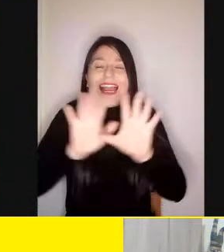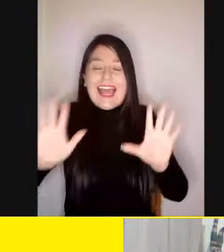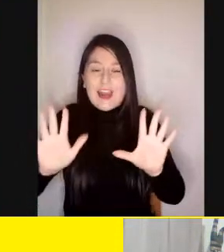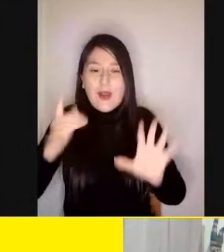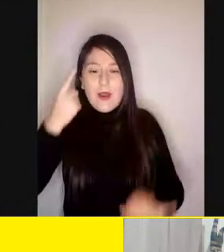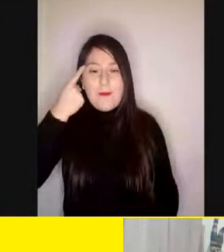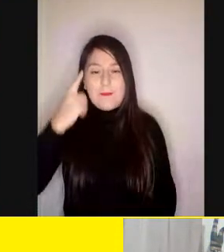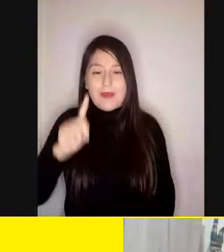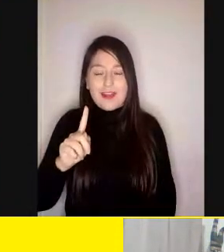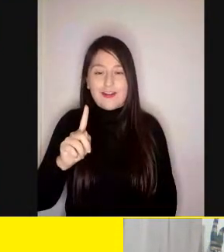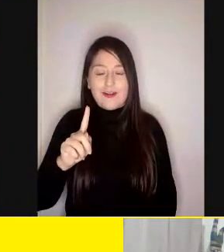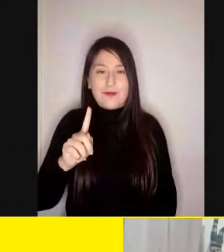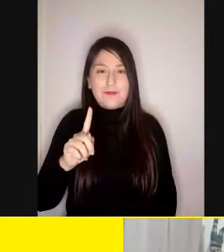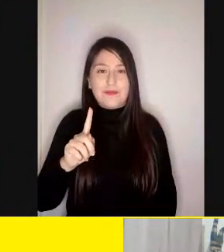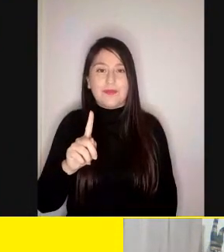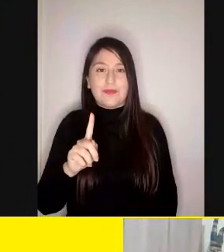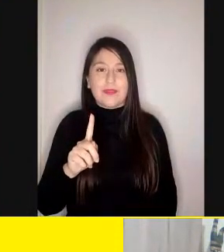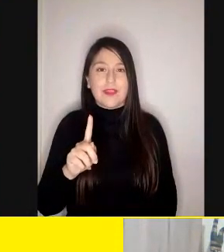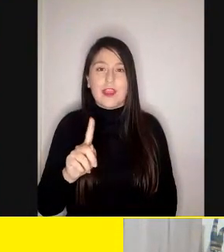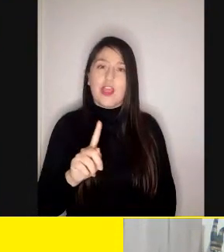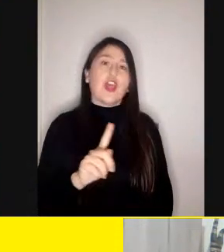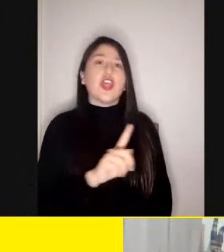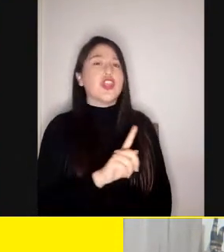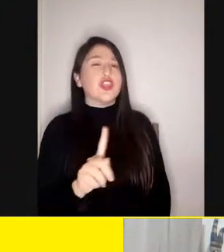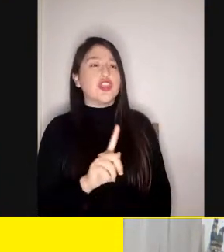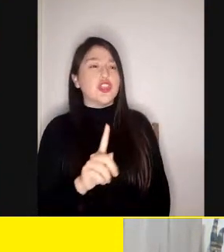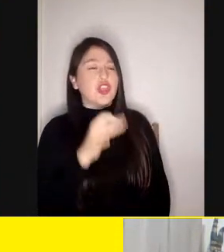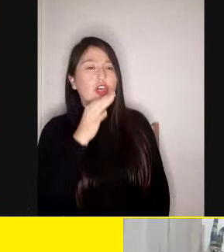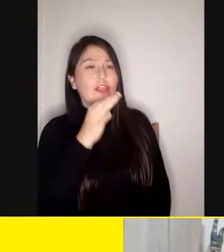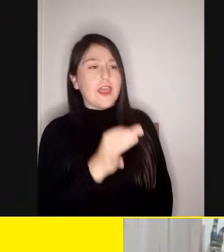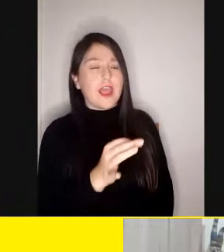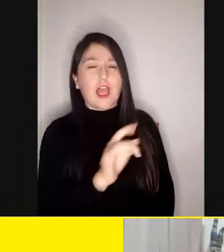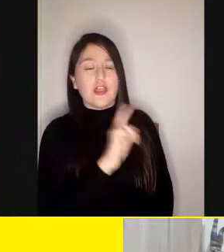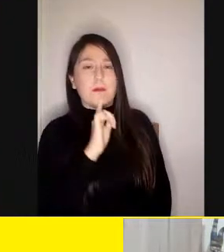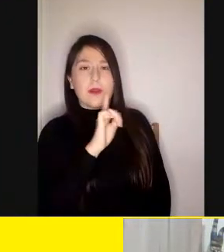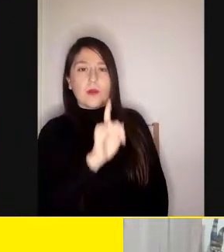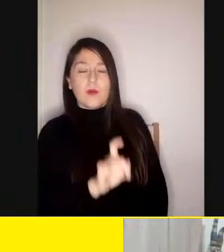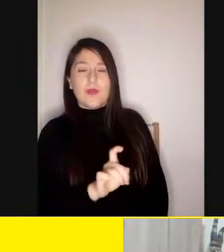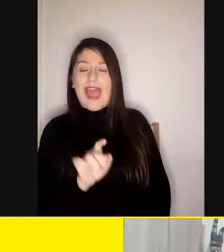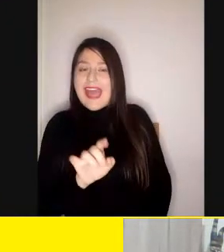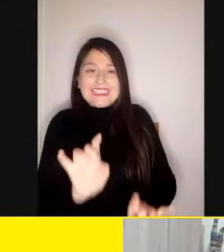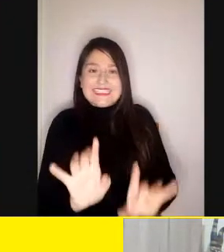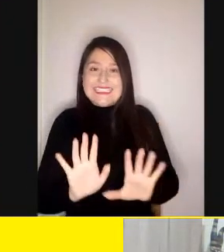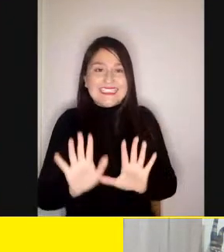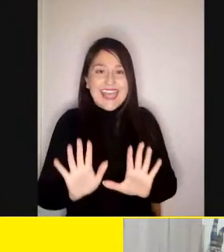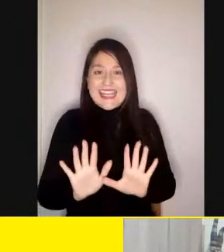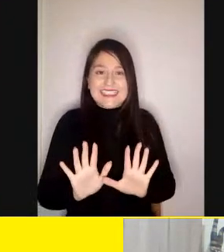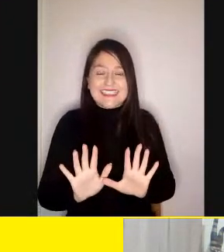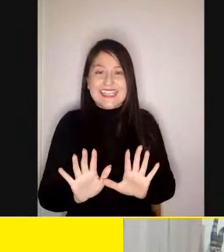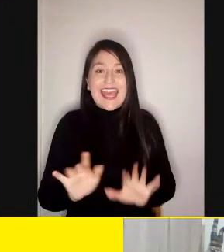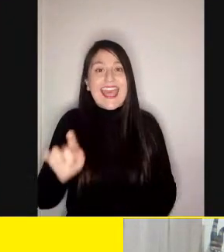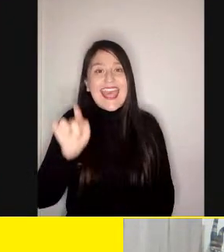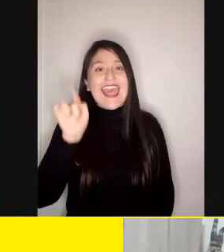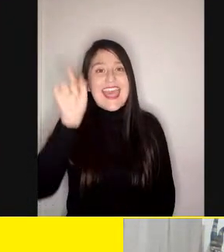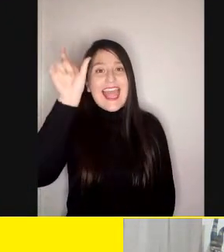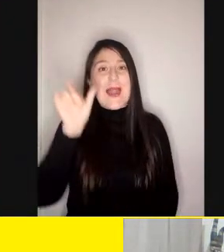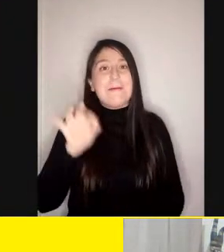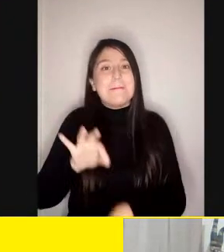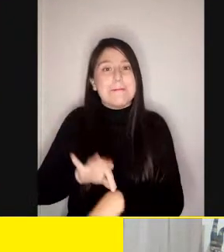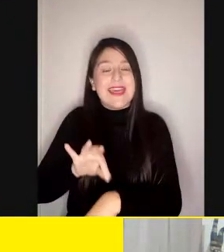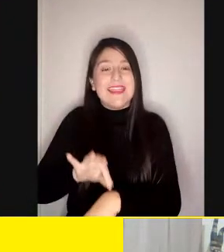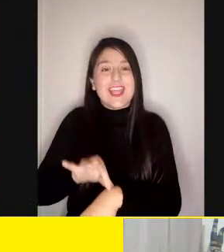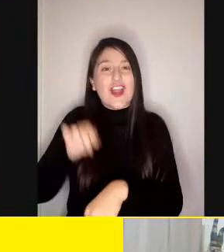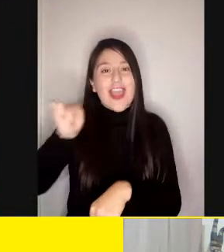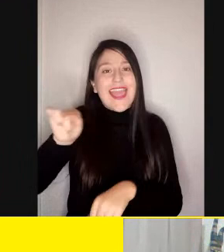preguntaba, no diga, no pregunte, ¿ah? Bueno, pues eso es exactamente lo que él hizo. Y eso es exactamente lo